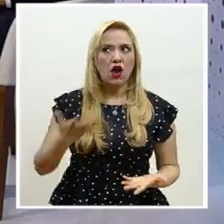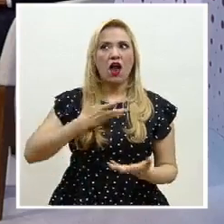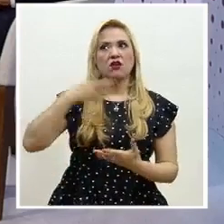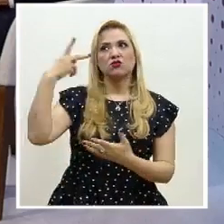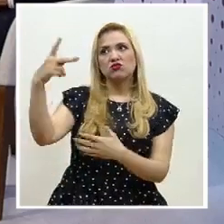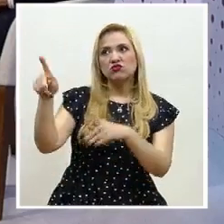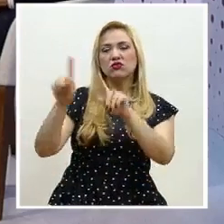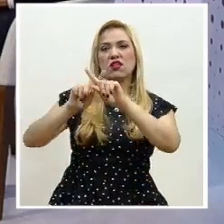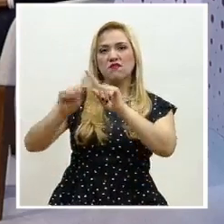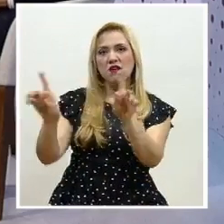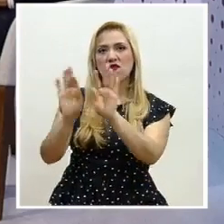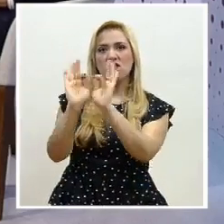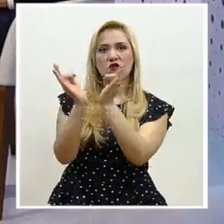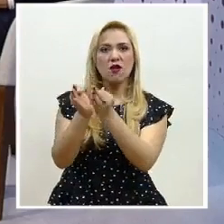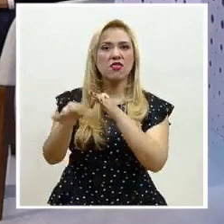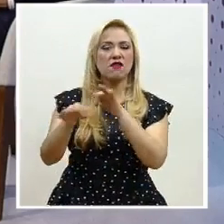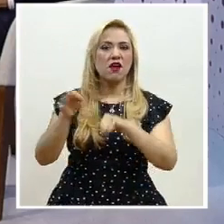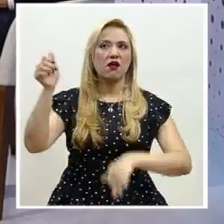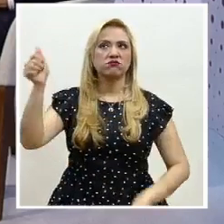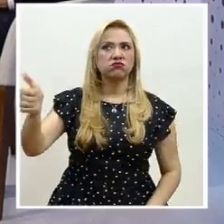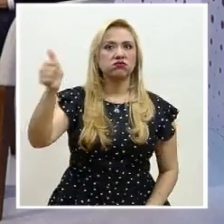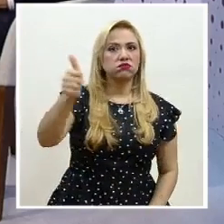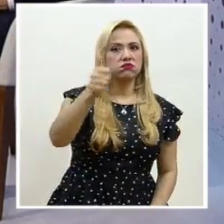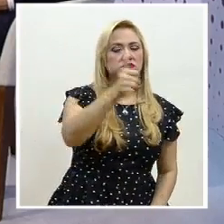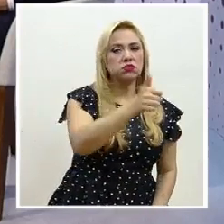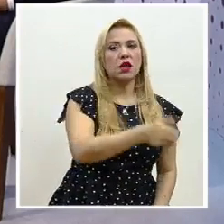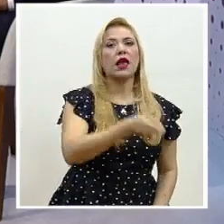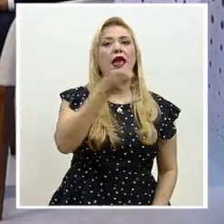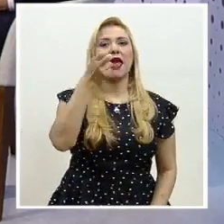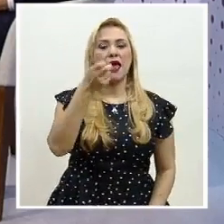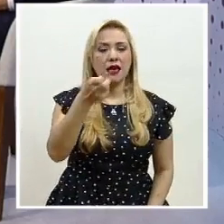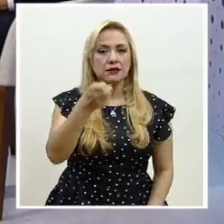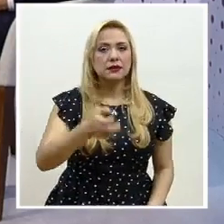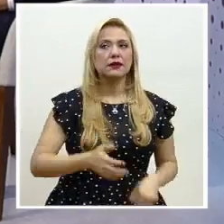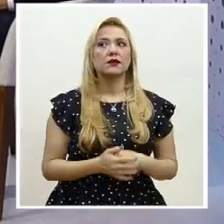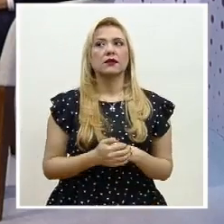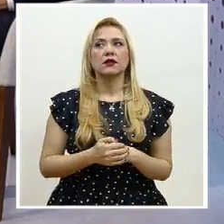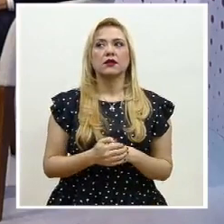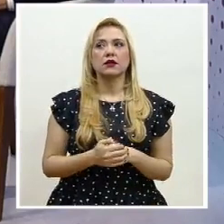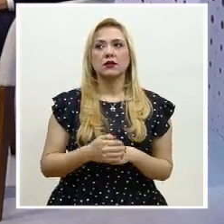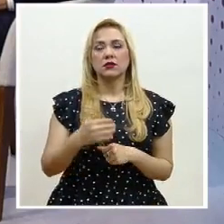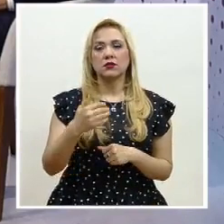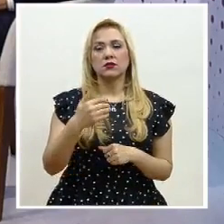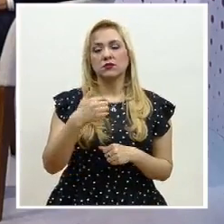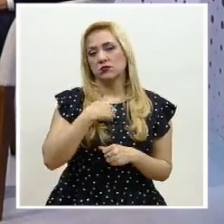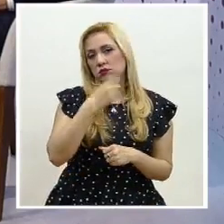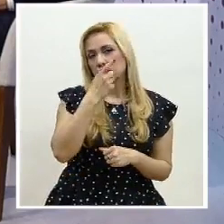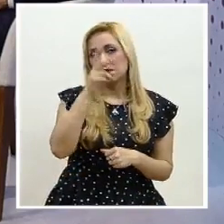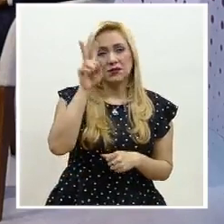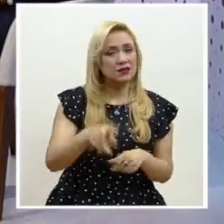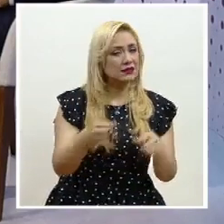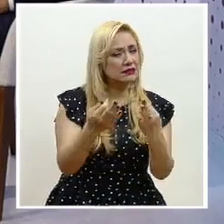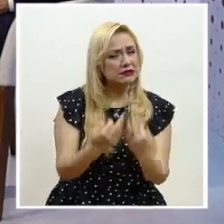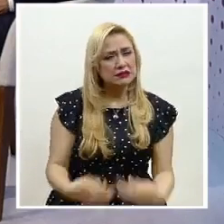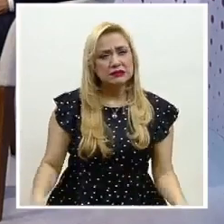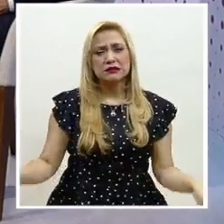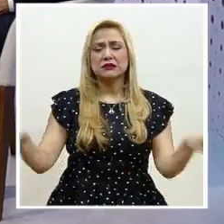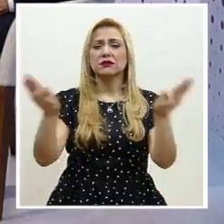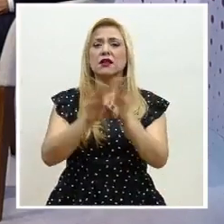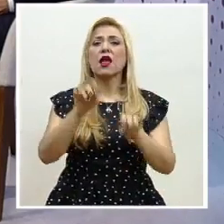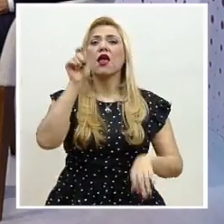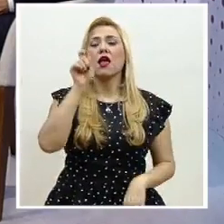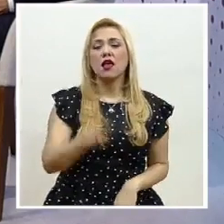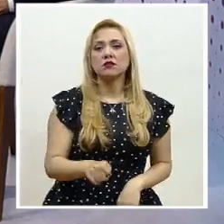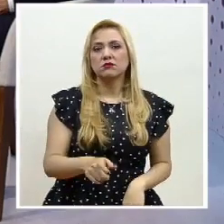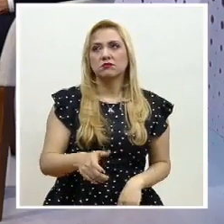de trabajo distinto. Y ahí dentro de las competencias que también mencionaba Gaby, creo que yo una que mencionaría que es importantísima es ser una